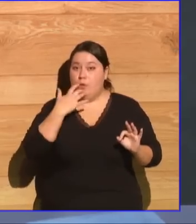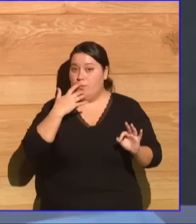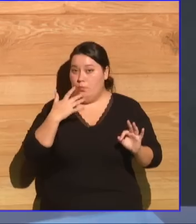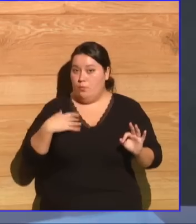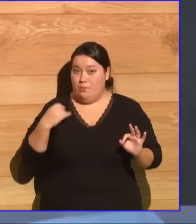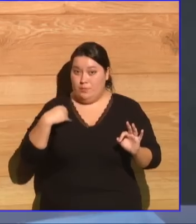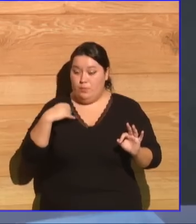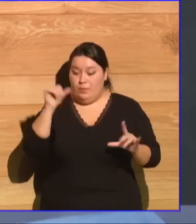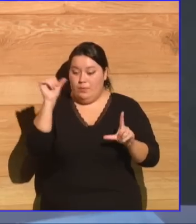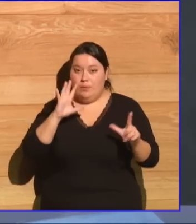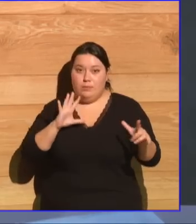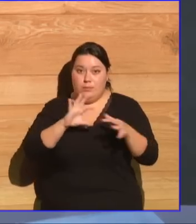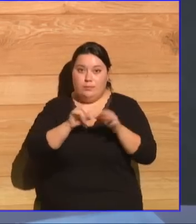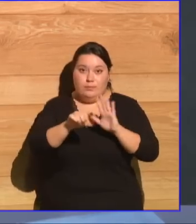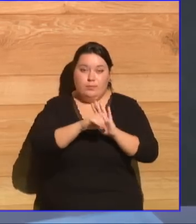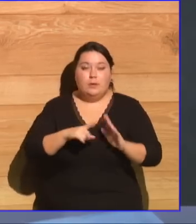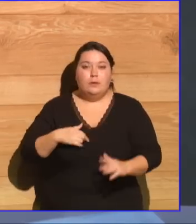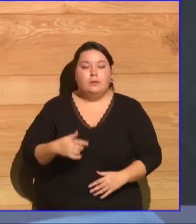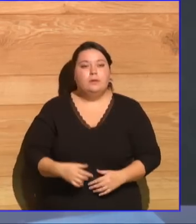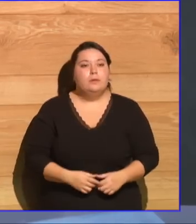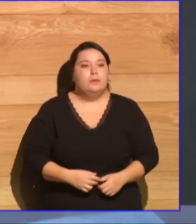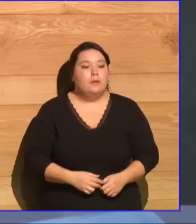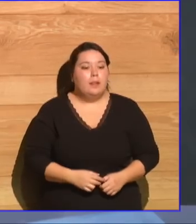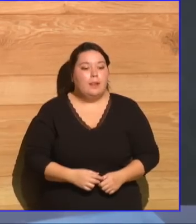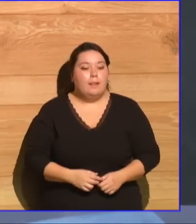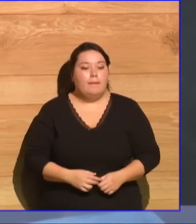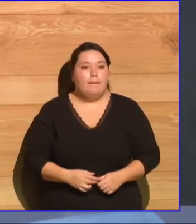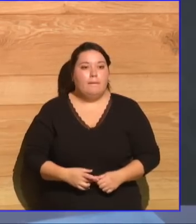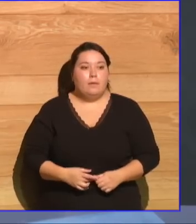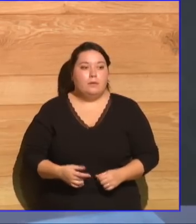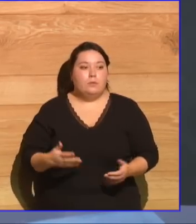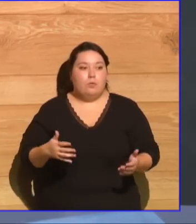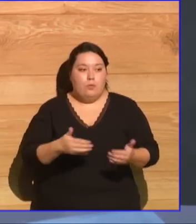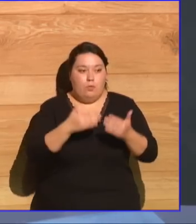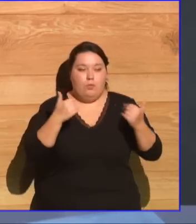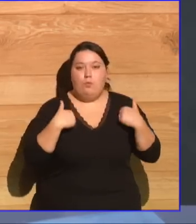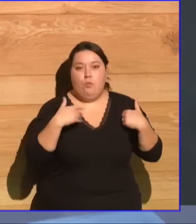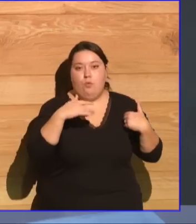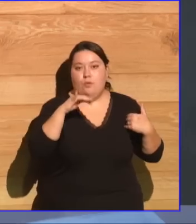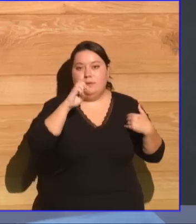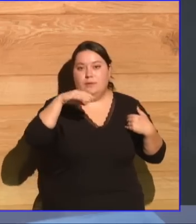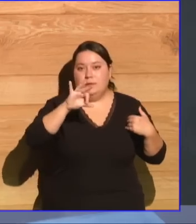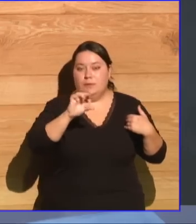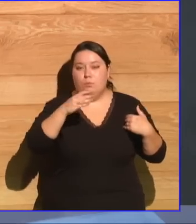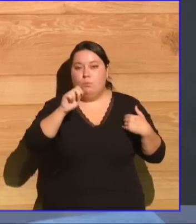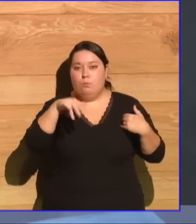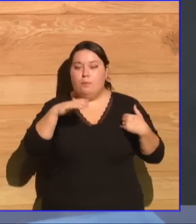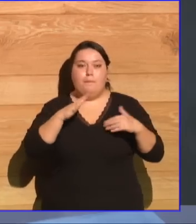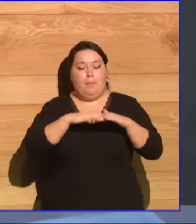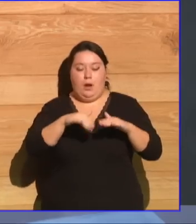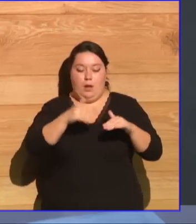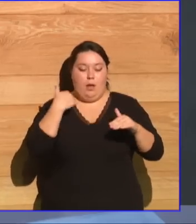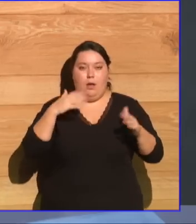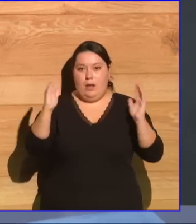convierte directamente en la importación del gran James Bond. Me traigo a James Bond a la película. Para su franquicia, para su James Bond